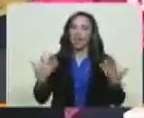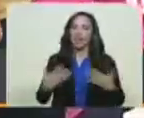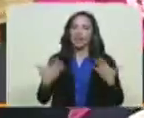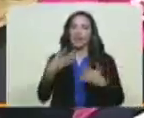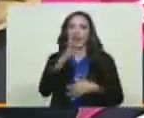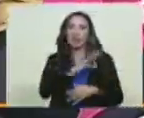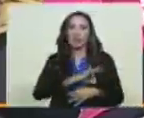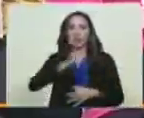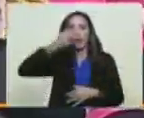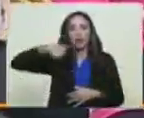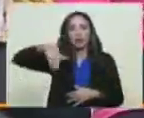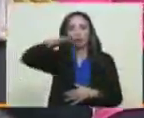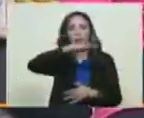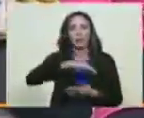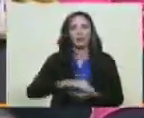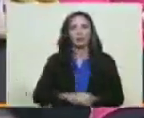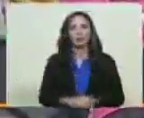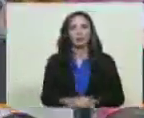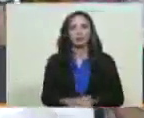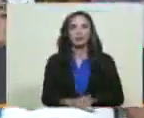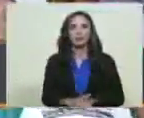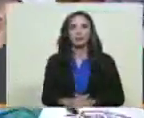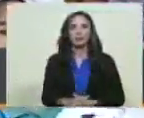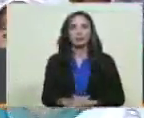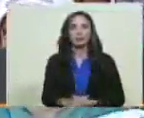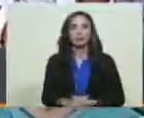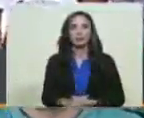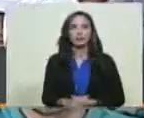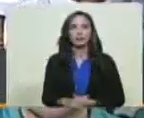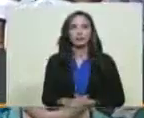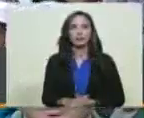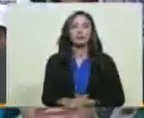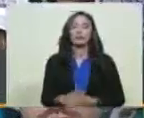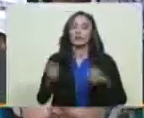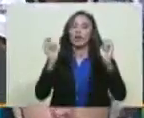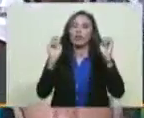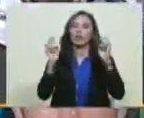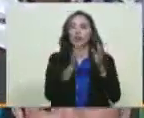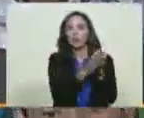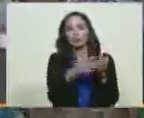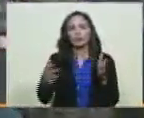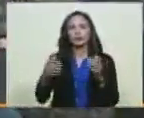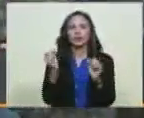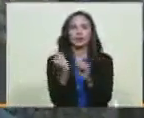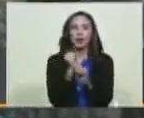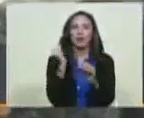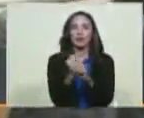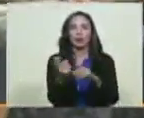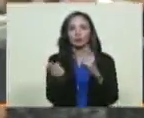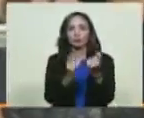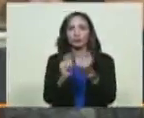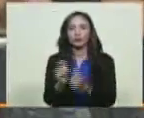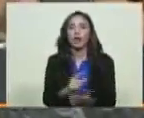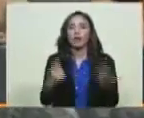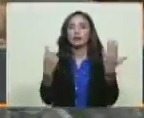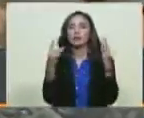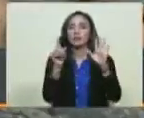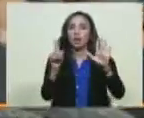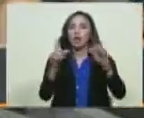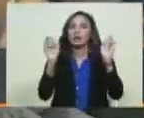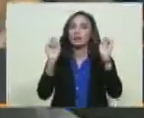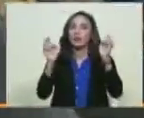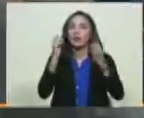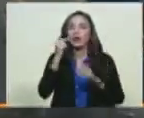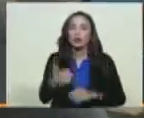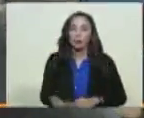felicidad general estos temas que ustedes han trabajado seis temas vitales de la